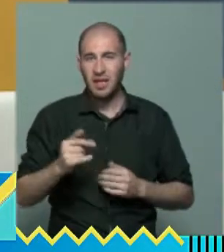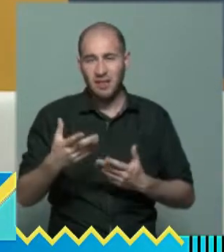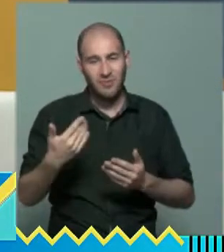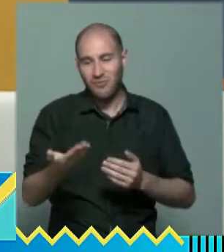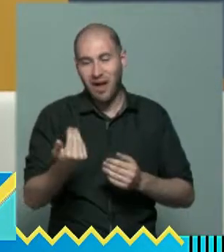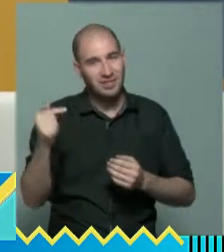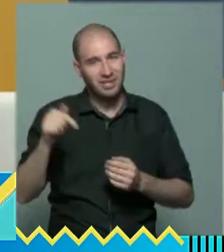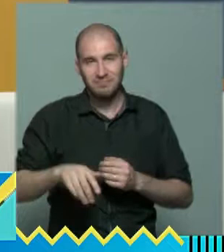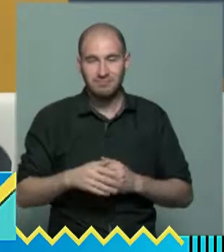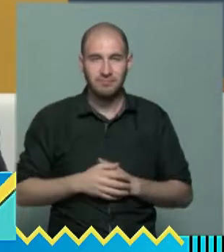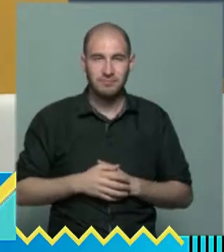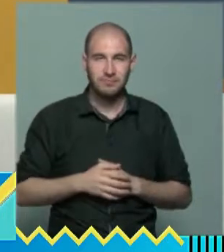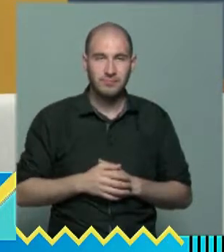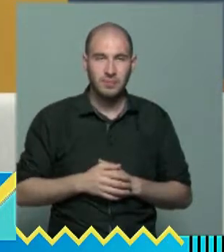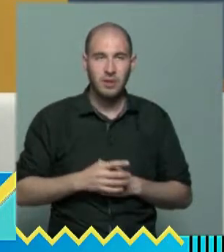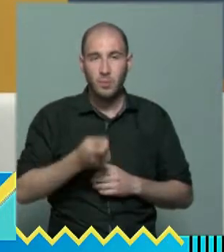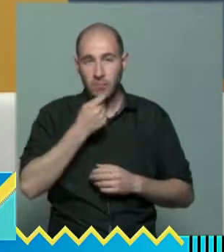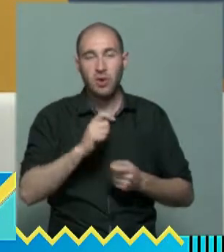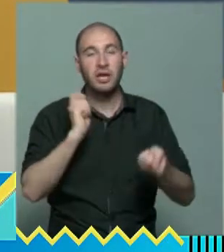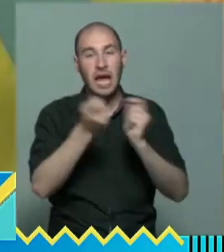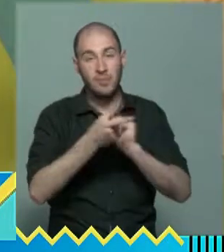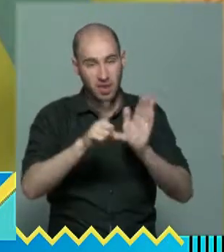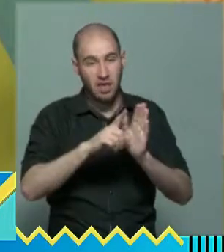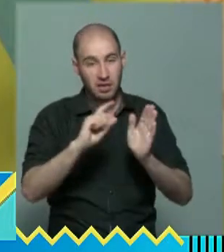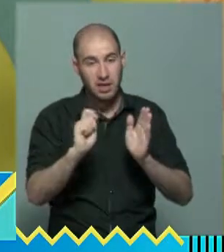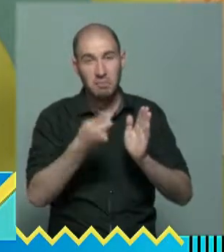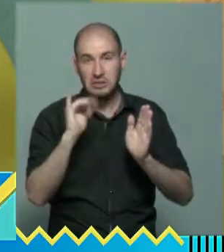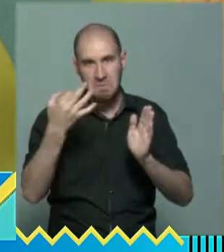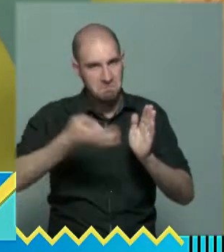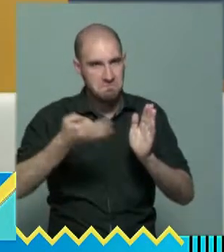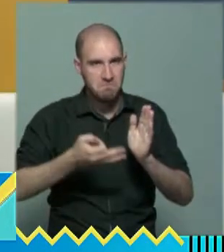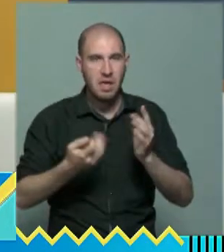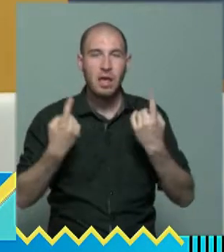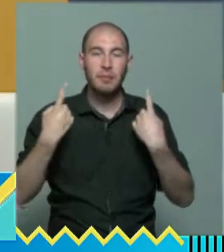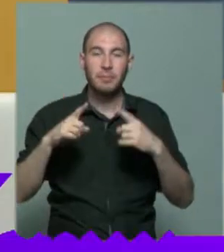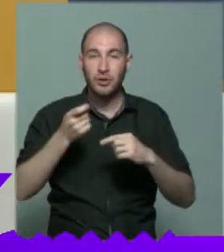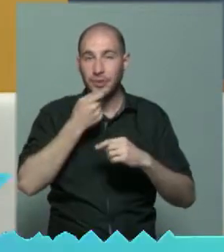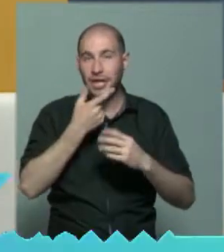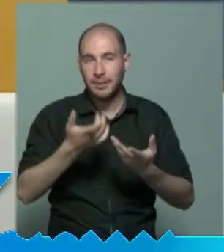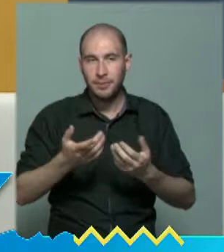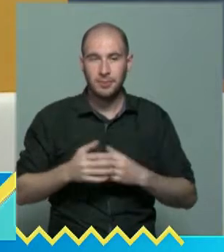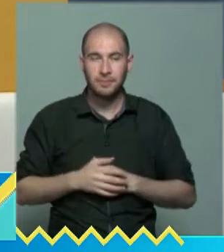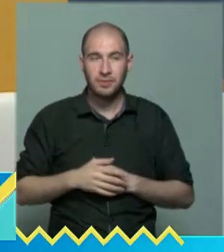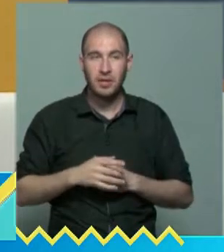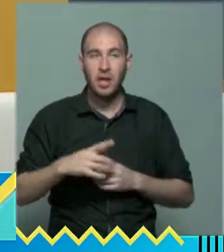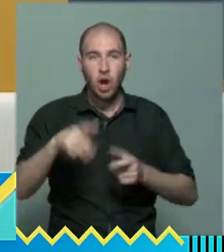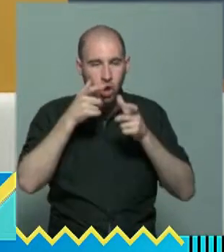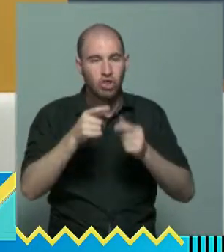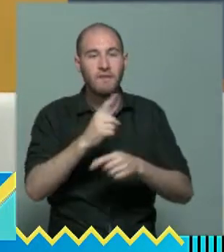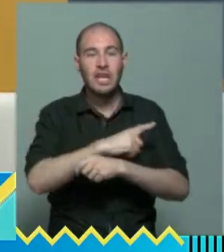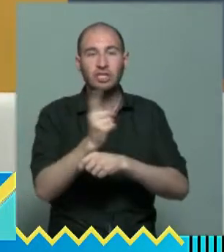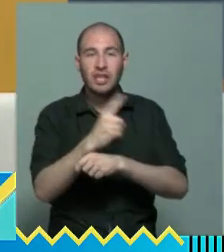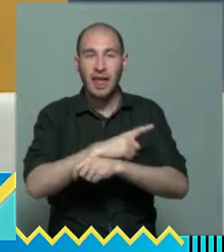suficiente, digamos, ¿no? Si nosotros podemos hacer la modificación de la ley, perfecto. Ahora, si no tenemos radares para controlar la